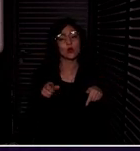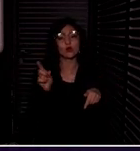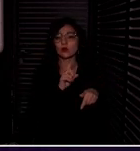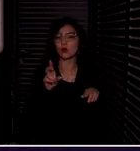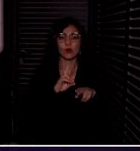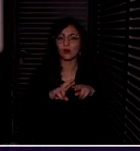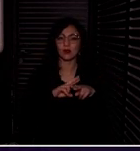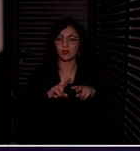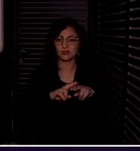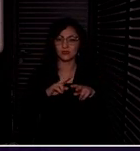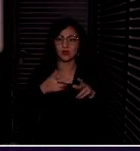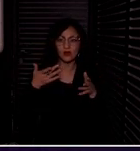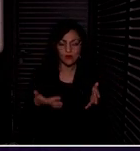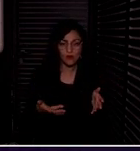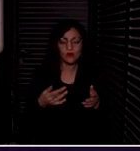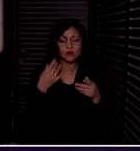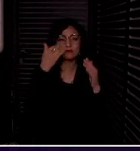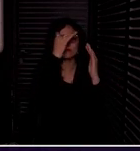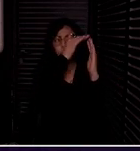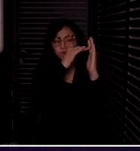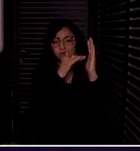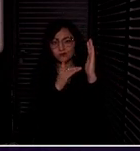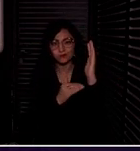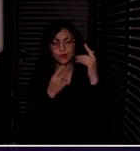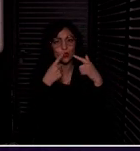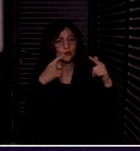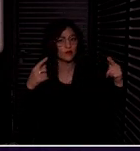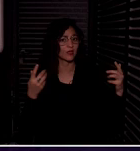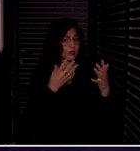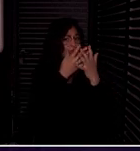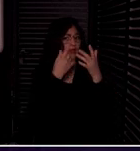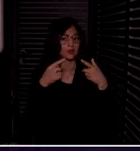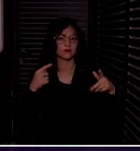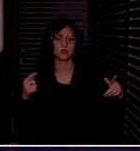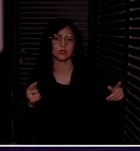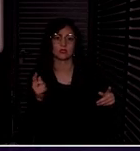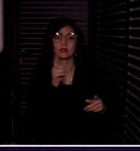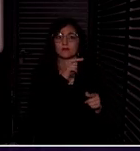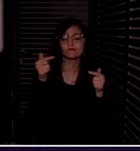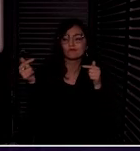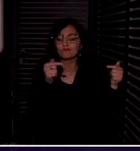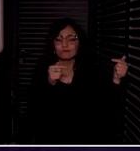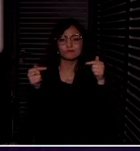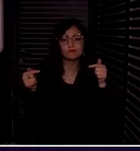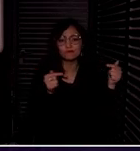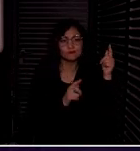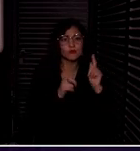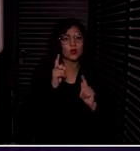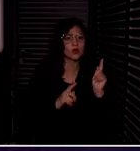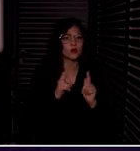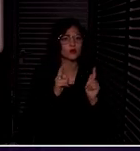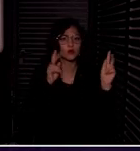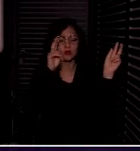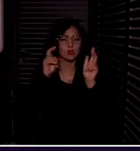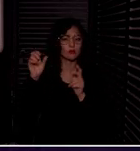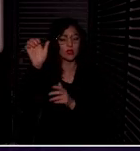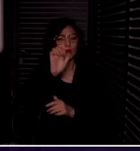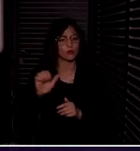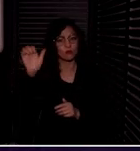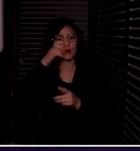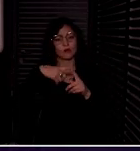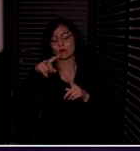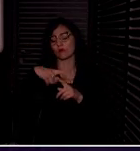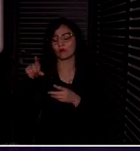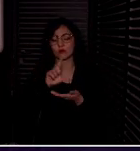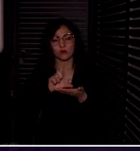las plataformas, no solo con el algoritmo, sino con muchos elementos en disputa que han generado polémicas en el seno de la Unión Europea y otros espacios.